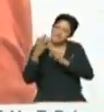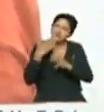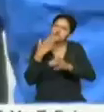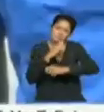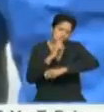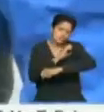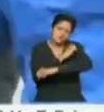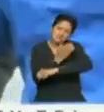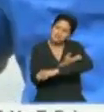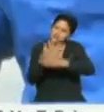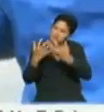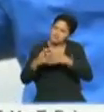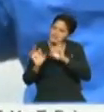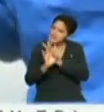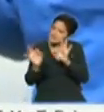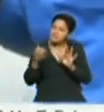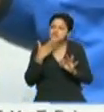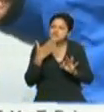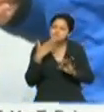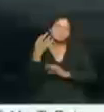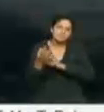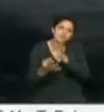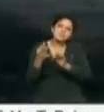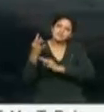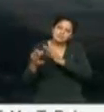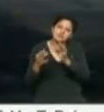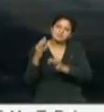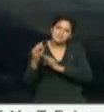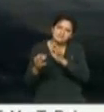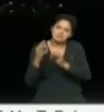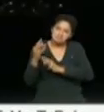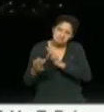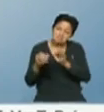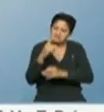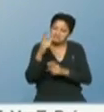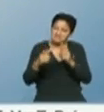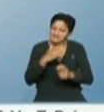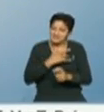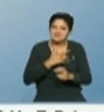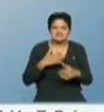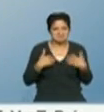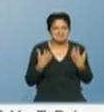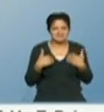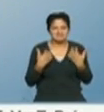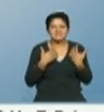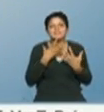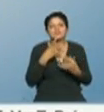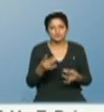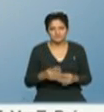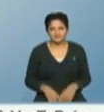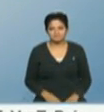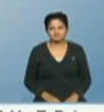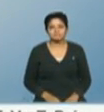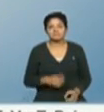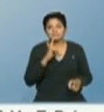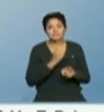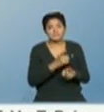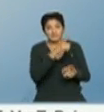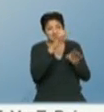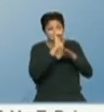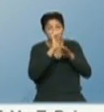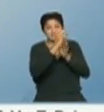la historia de cómo vinieron los equipos, las energías renovables o las energías limpias. La provincia de Loja, al sur de la Sierra